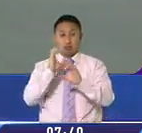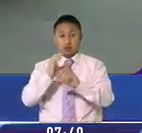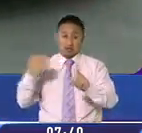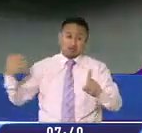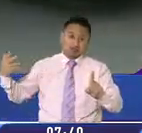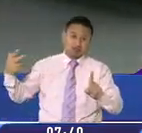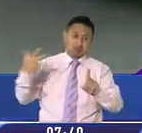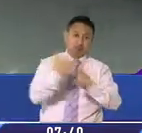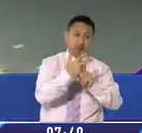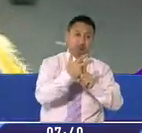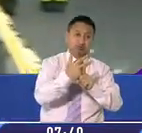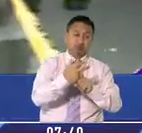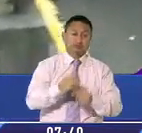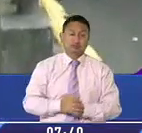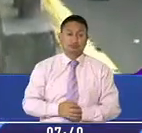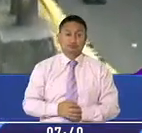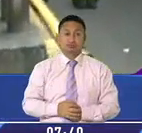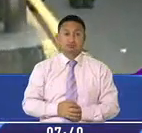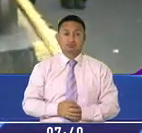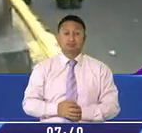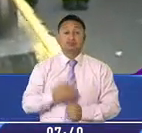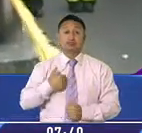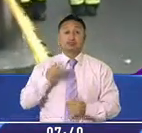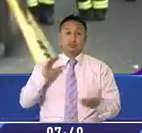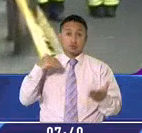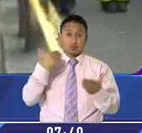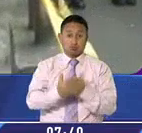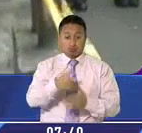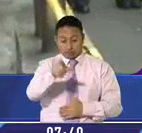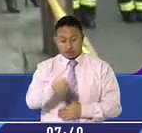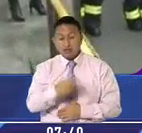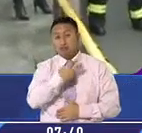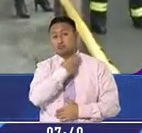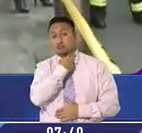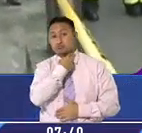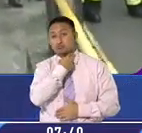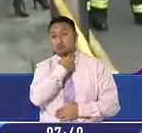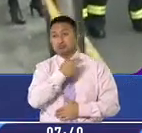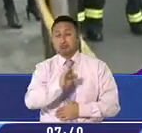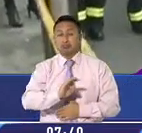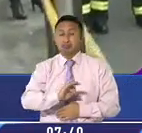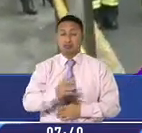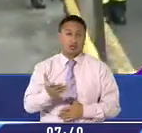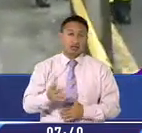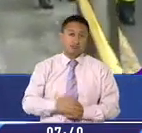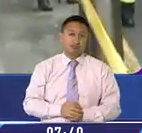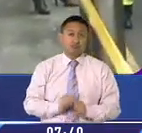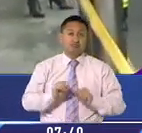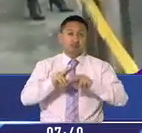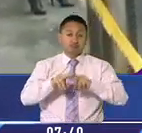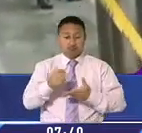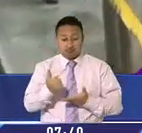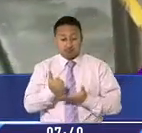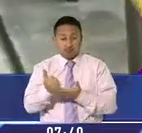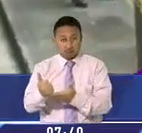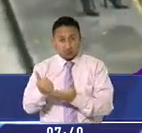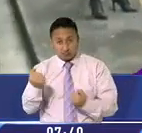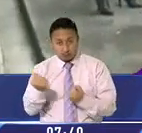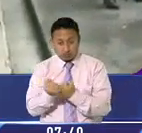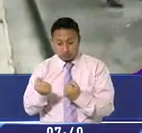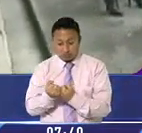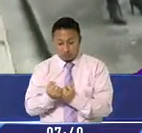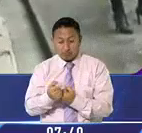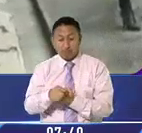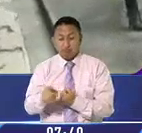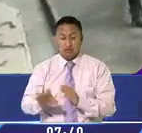pesado. Paciente a nuestra llegada ya sin constantes vitales. Se realizó soporte vital básico,